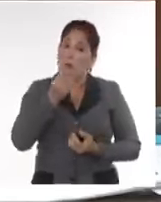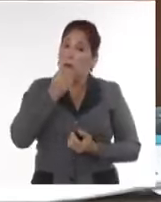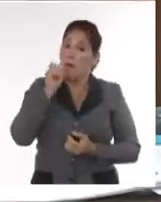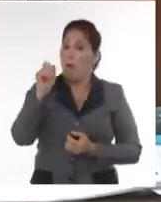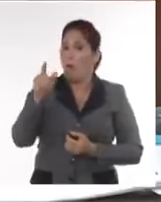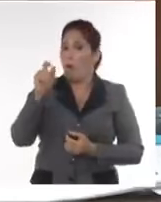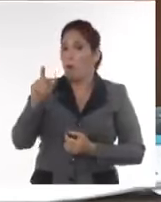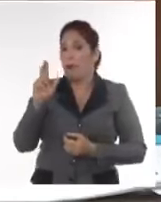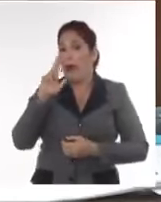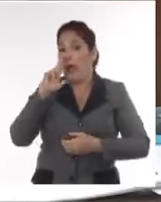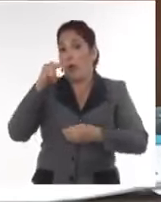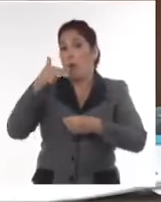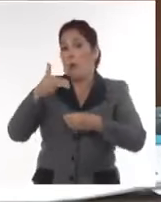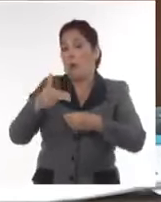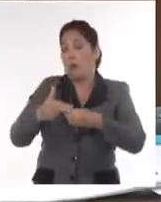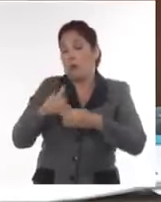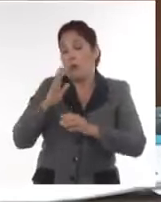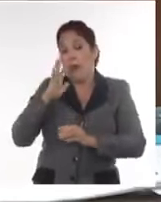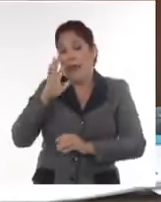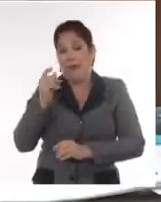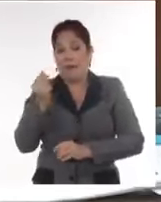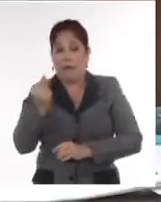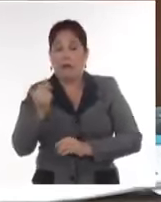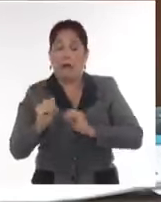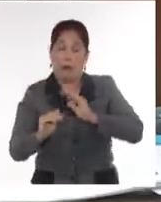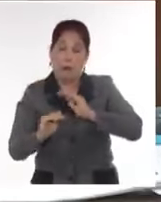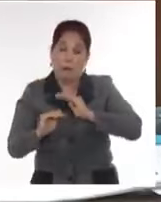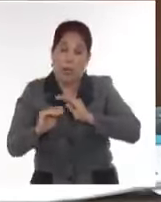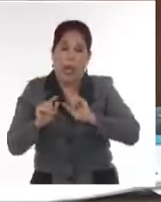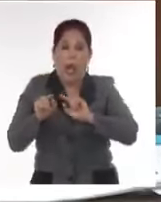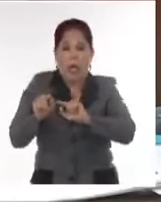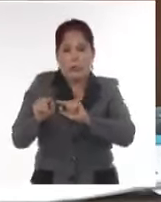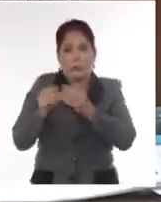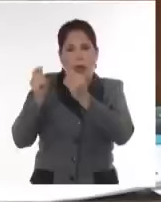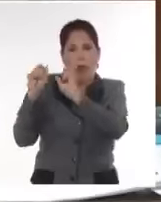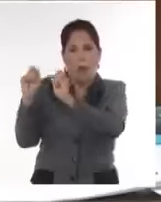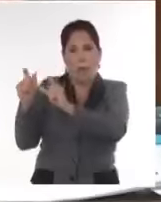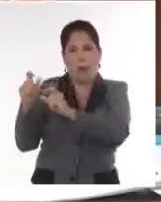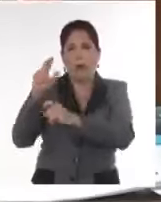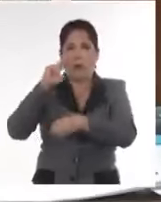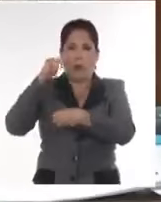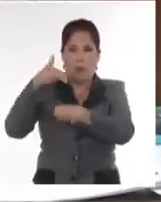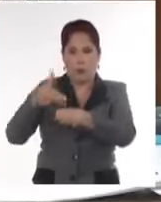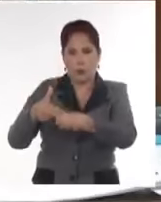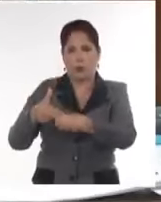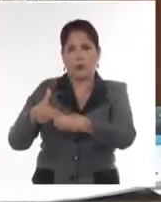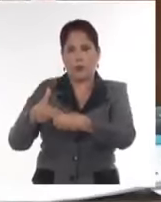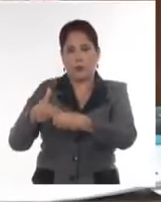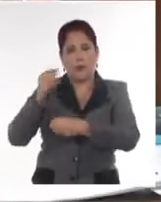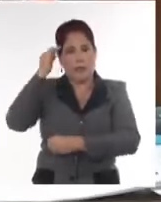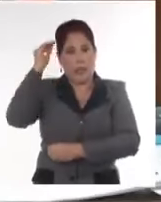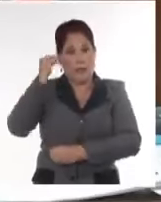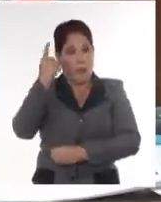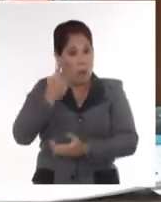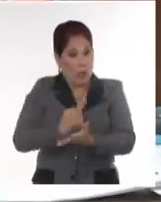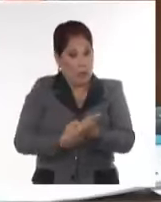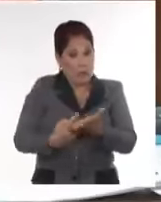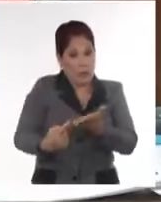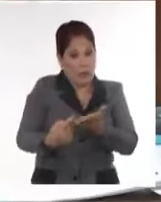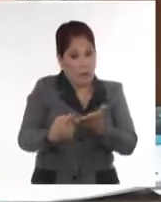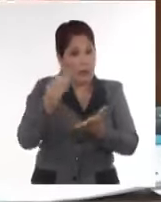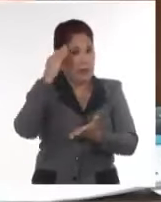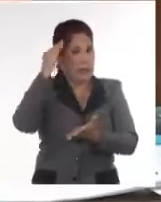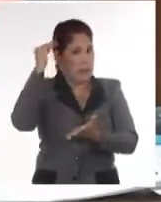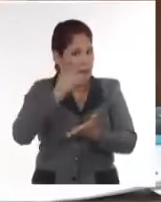del exterior con la capacidad financiera que nosotros tenemos. Va a haber una semana,